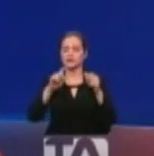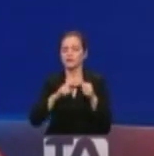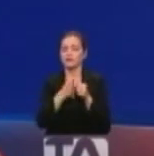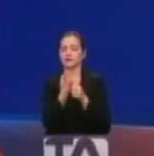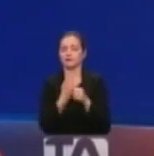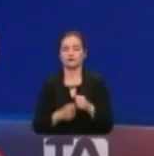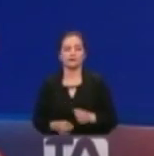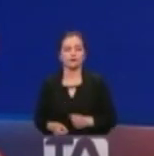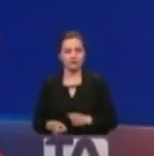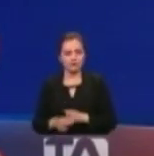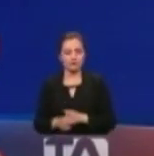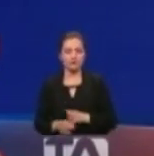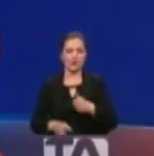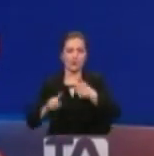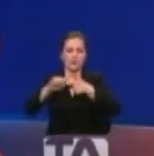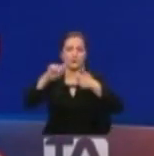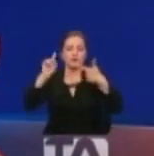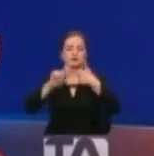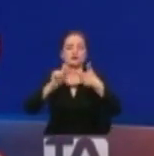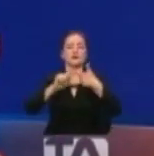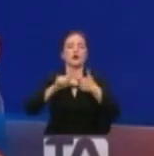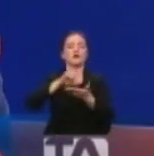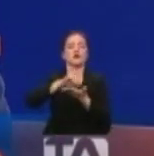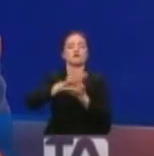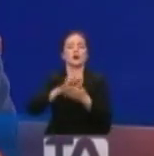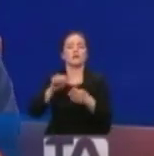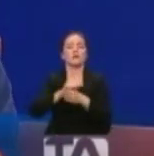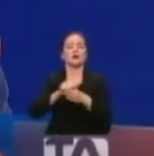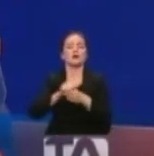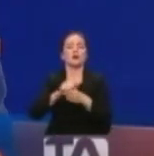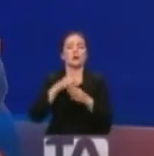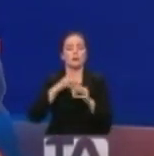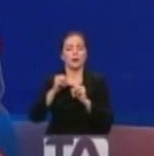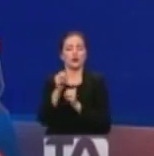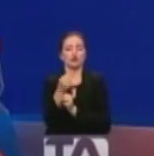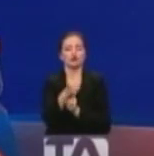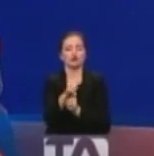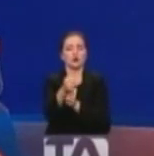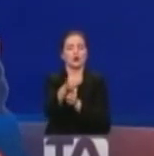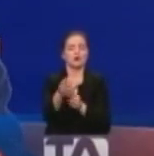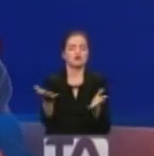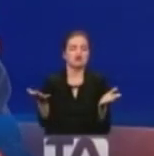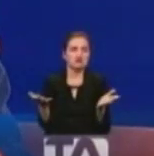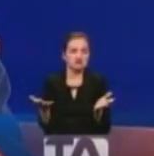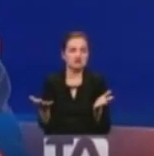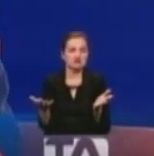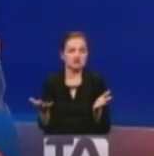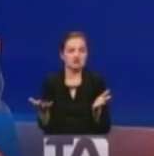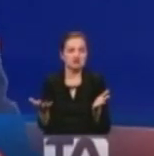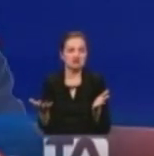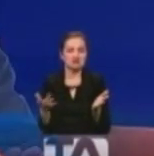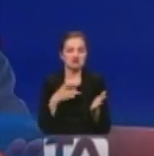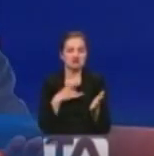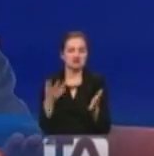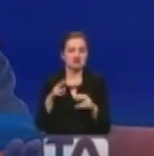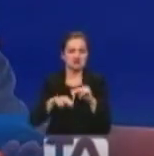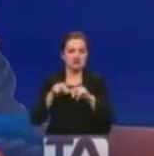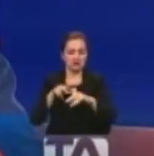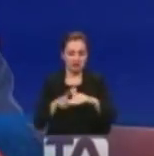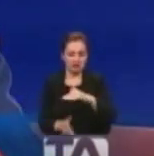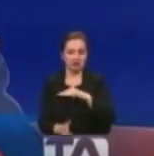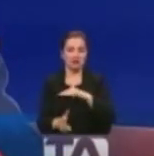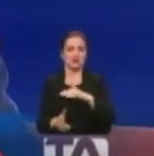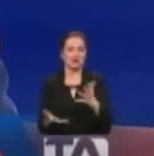El segundo va a ser poner en práctica el propio metro, porque hasta ahora el metro prácticamente no se lo siente porque está construido por